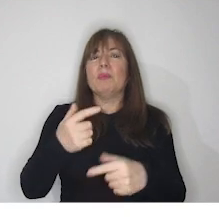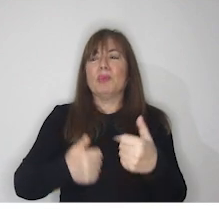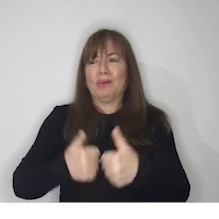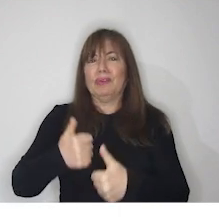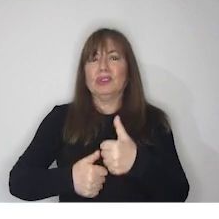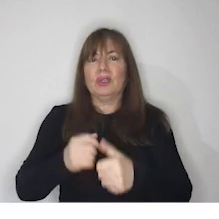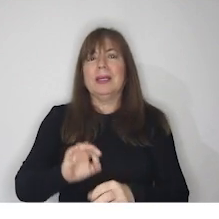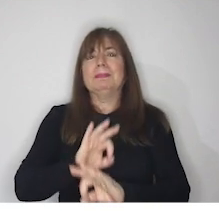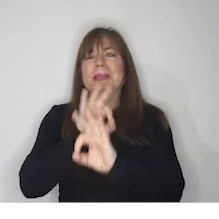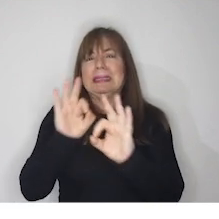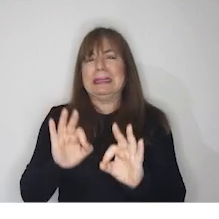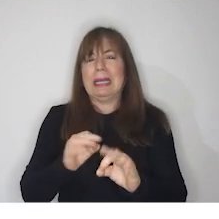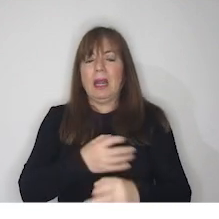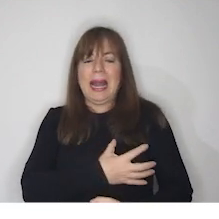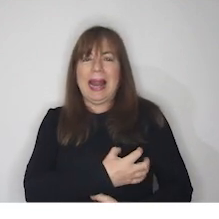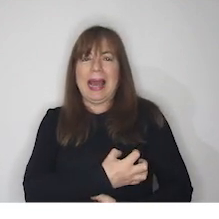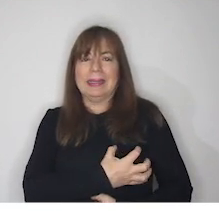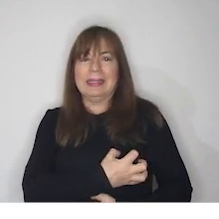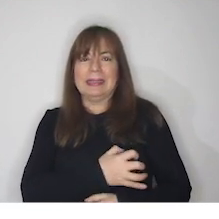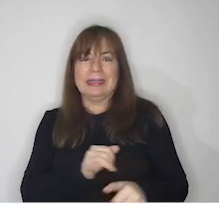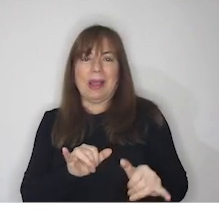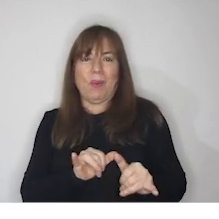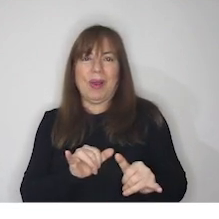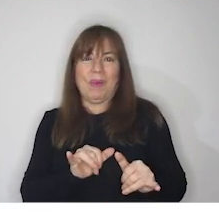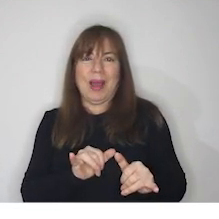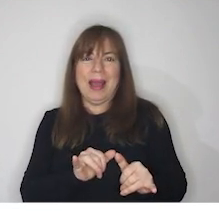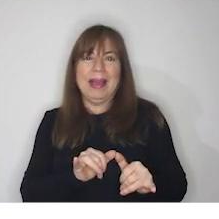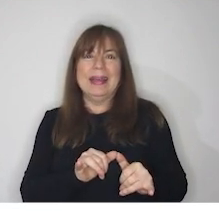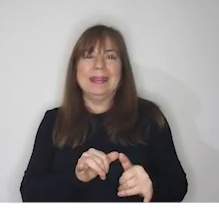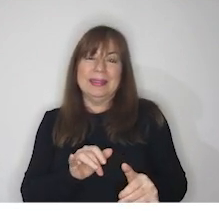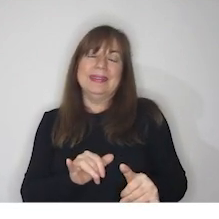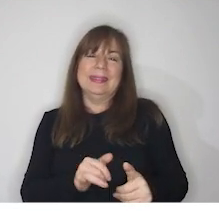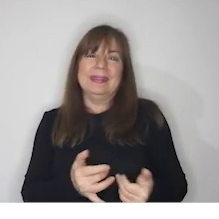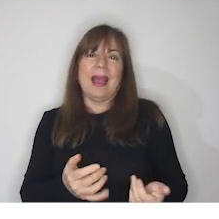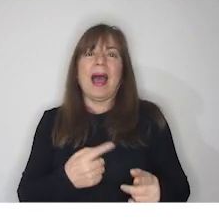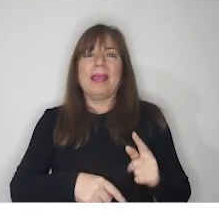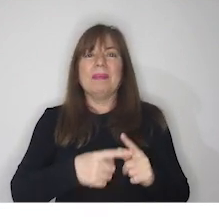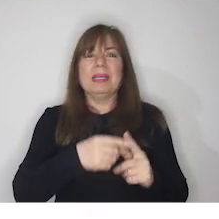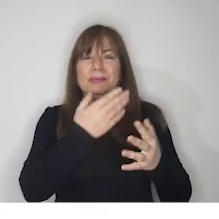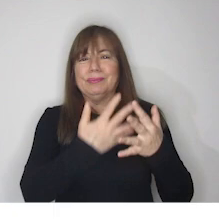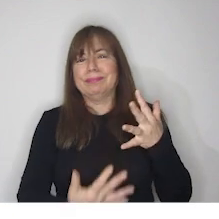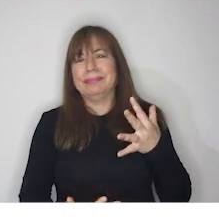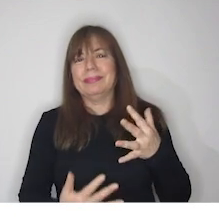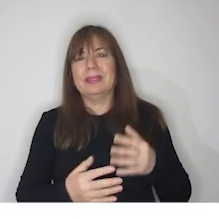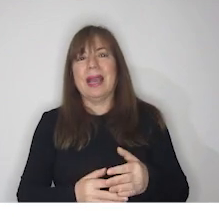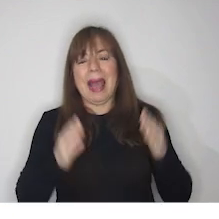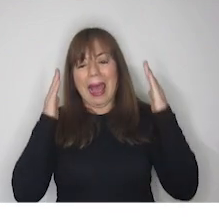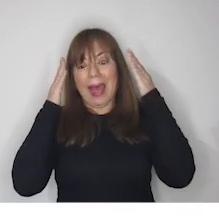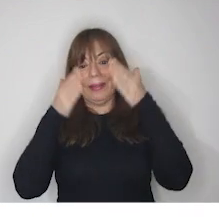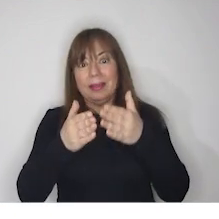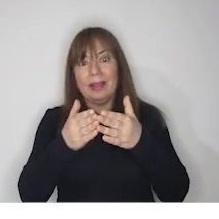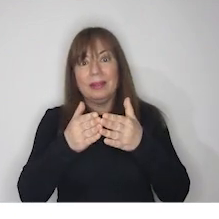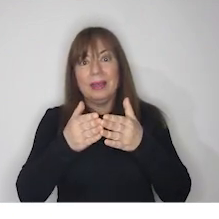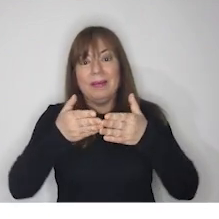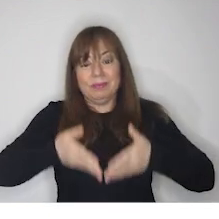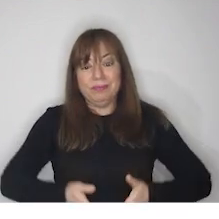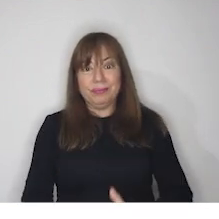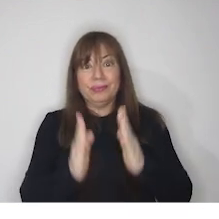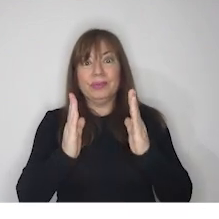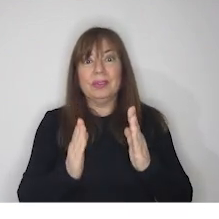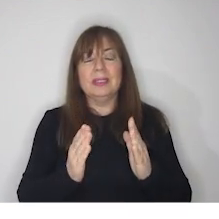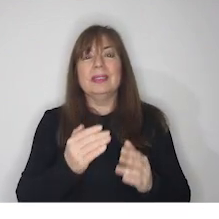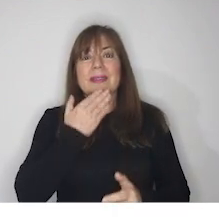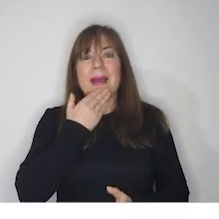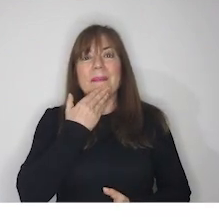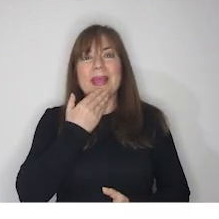enfermedades importantes. Es un profesional que se especializa en lactancia materna, neonatología, entre otros. Además atiende